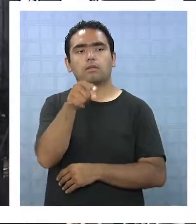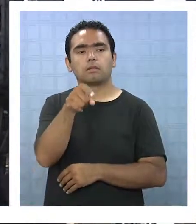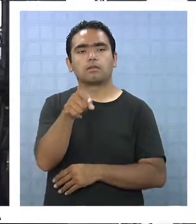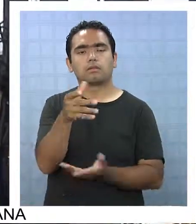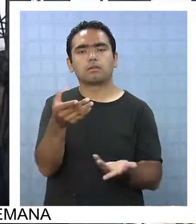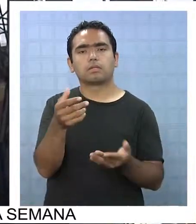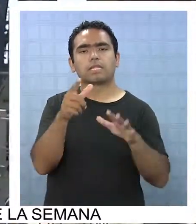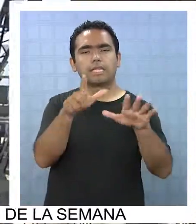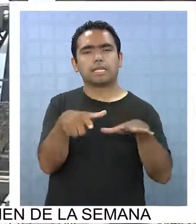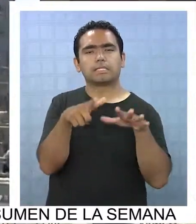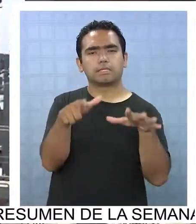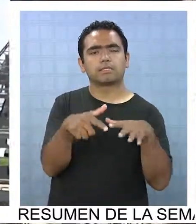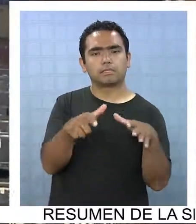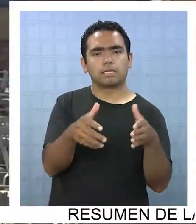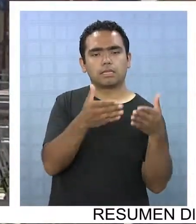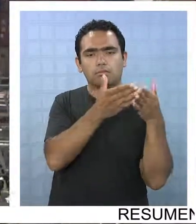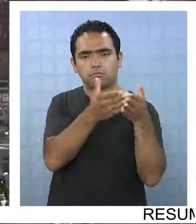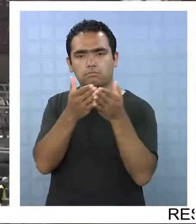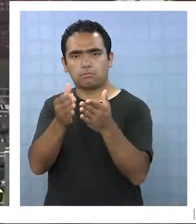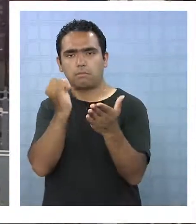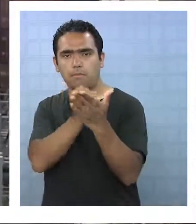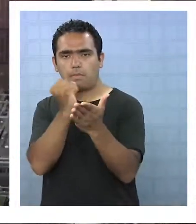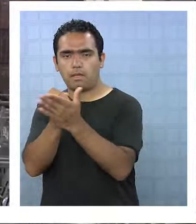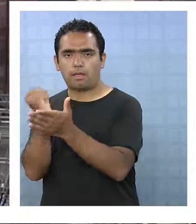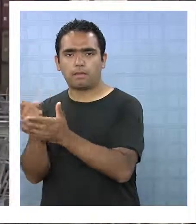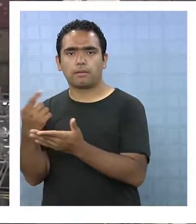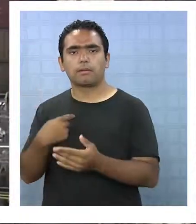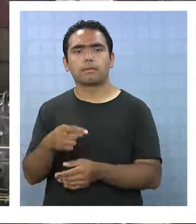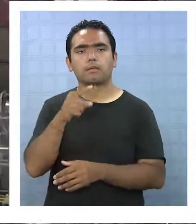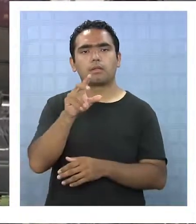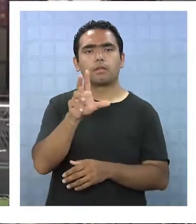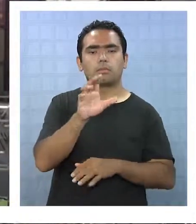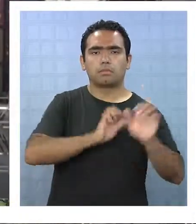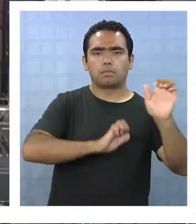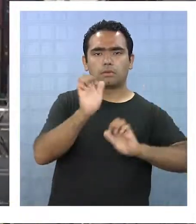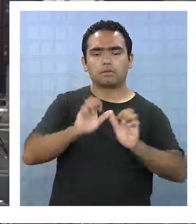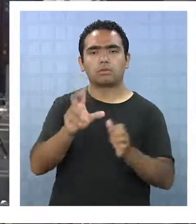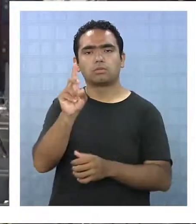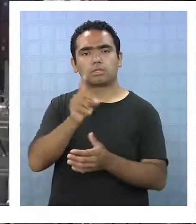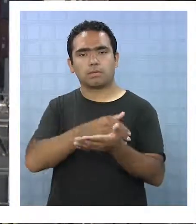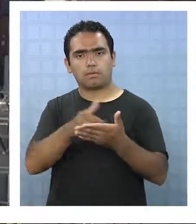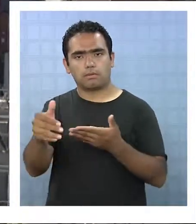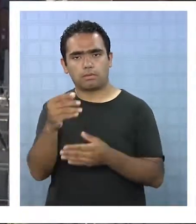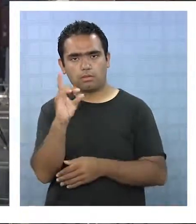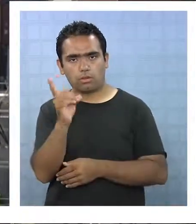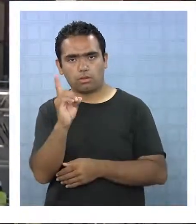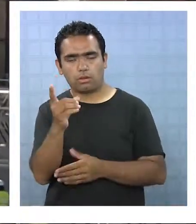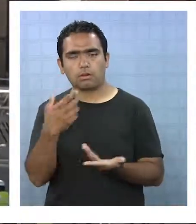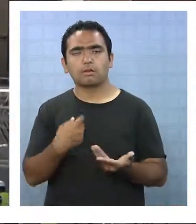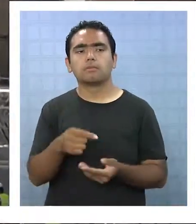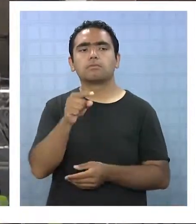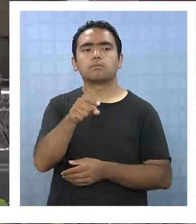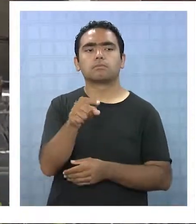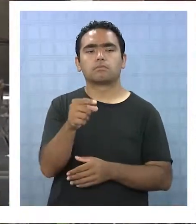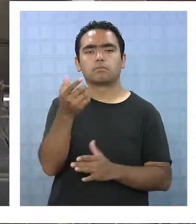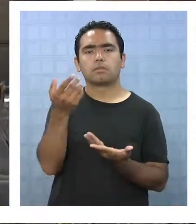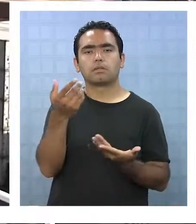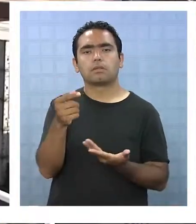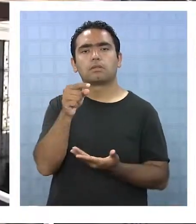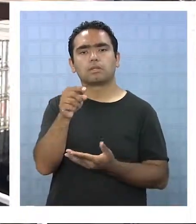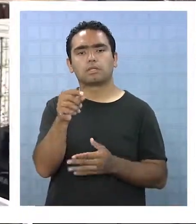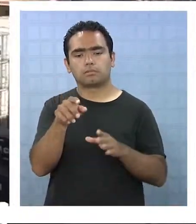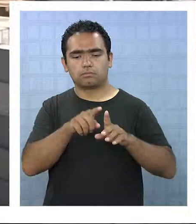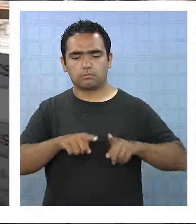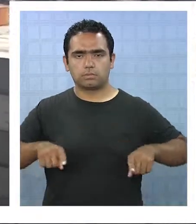17 líneas navieras. La inversión total de 80 millones de dólares contempla aumentar la profundidad del sitio número